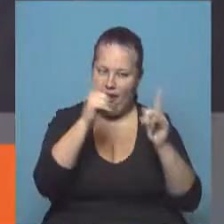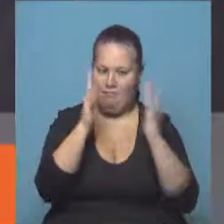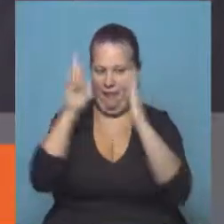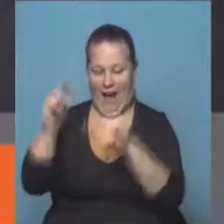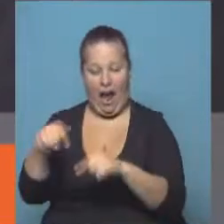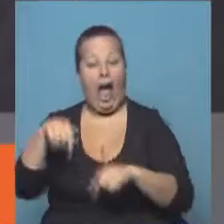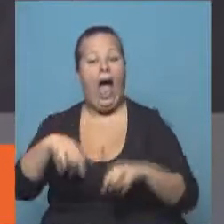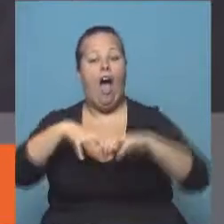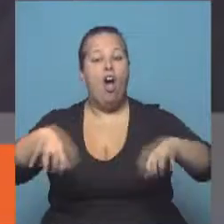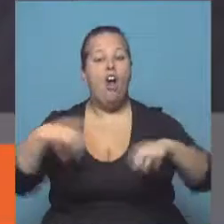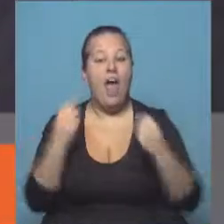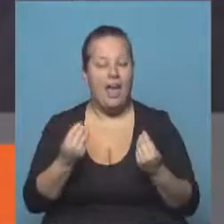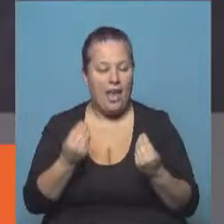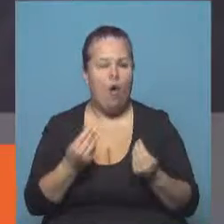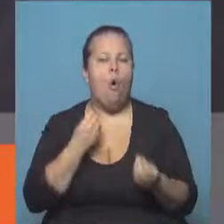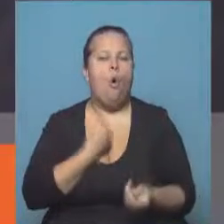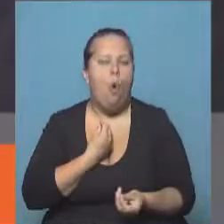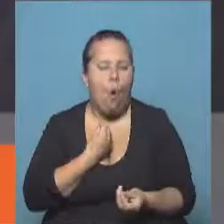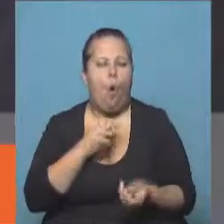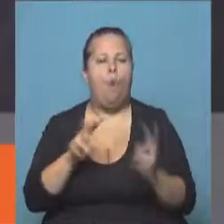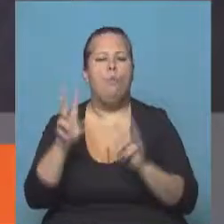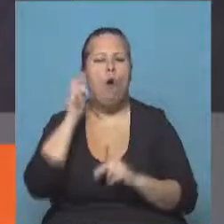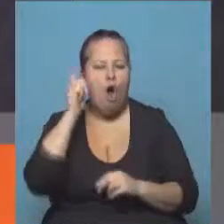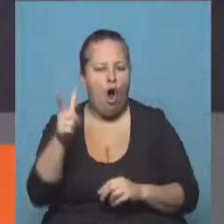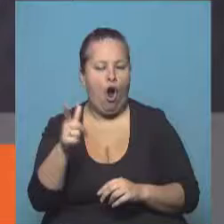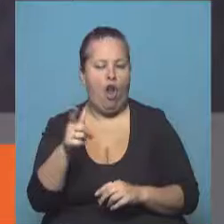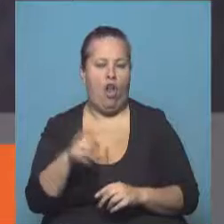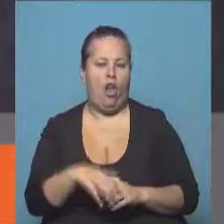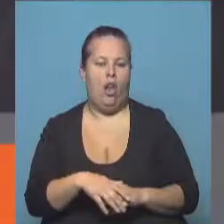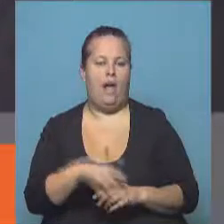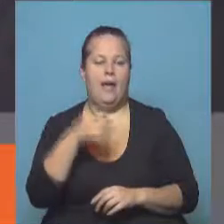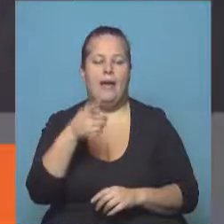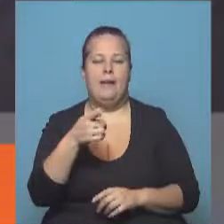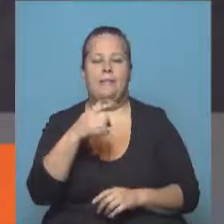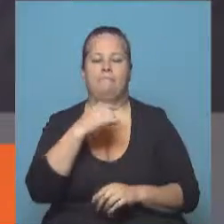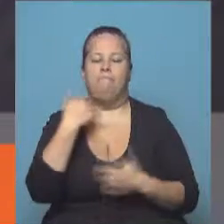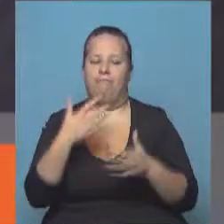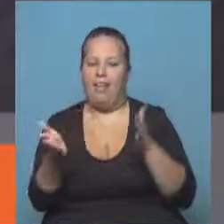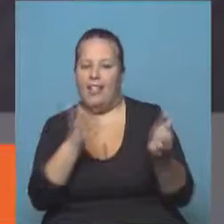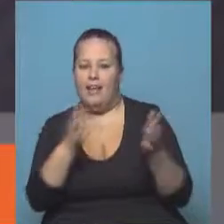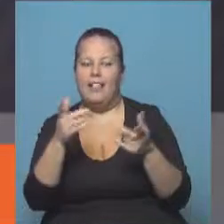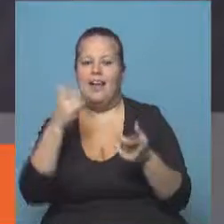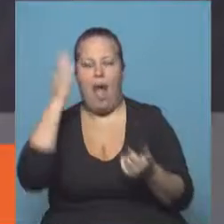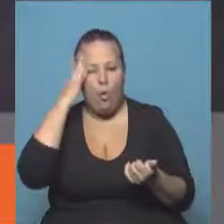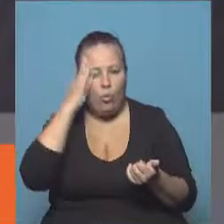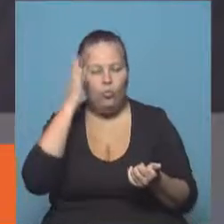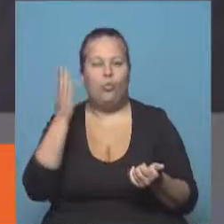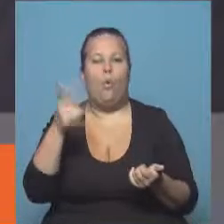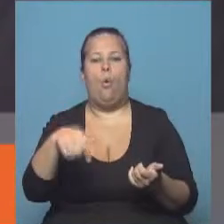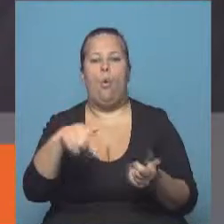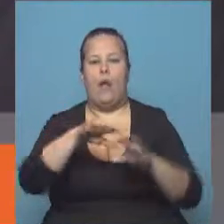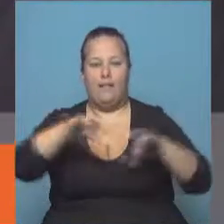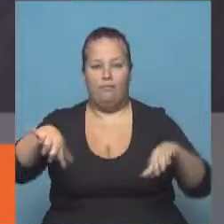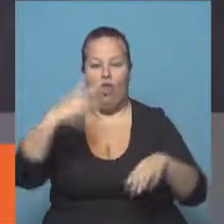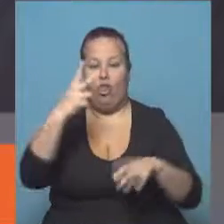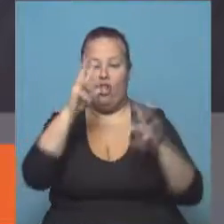grieta hoy es precisamente cómo logramos que el abismo cultural que separa